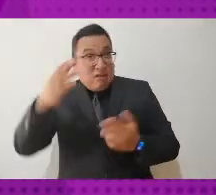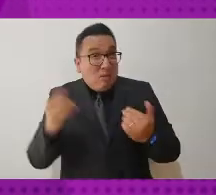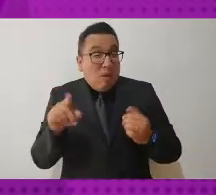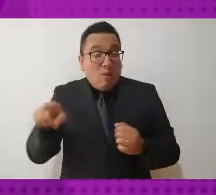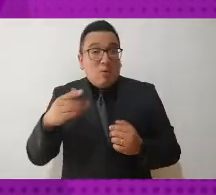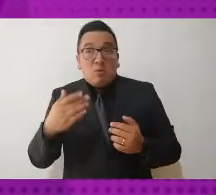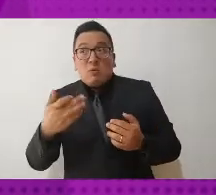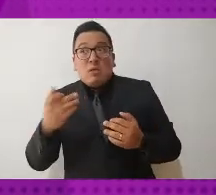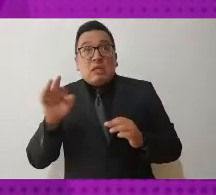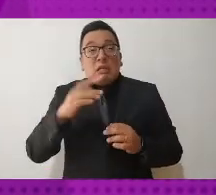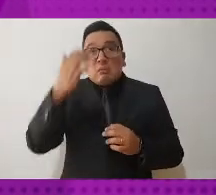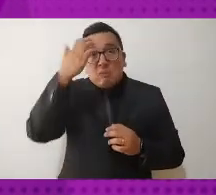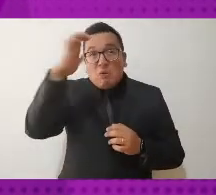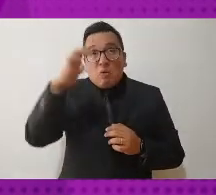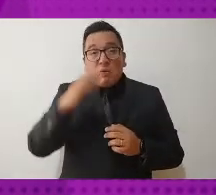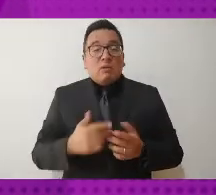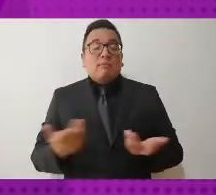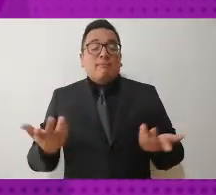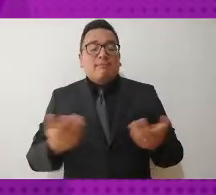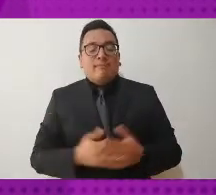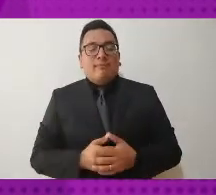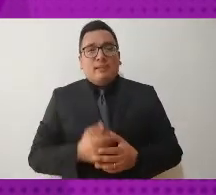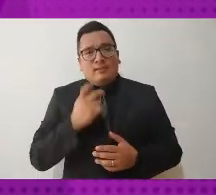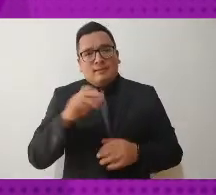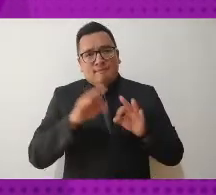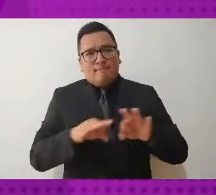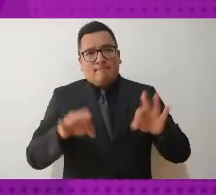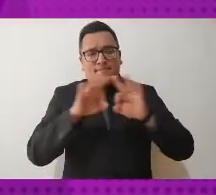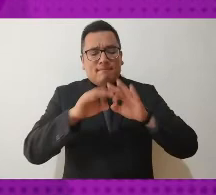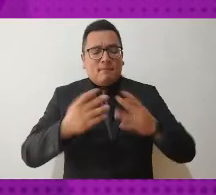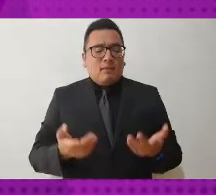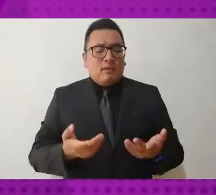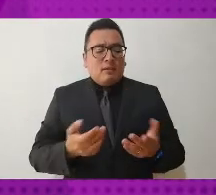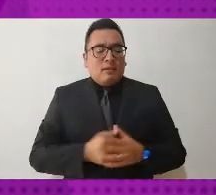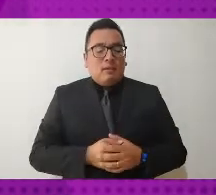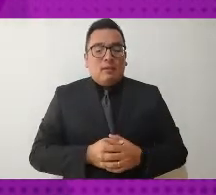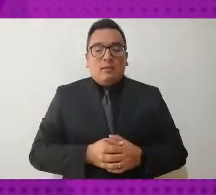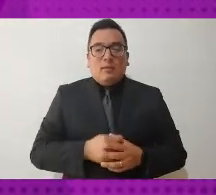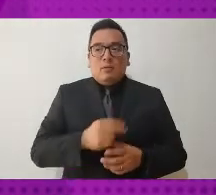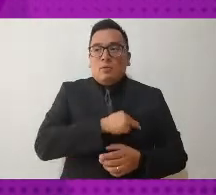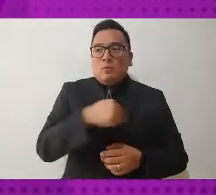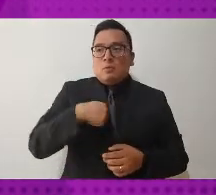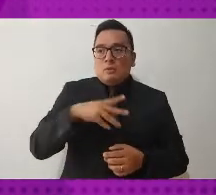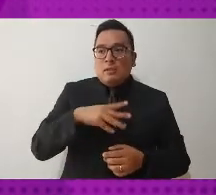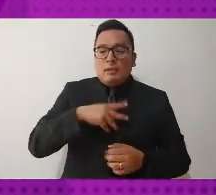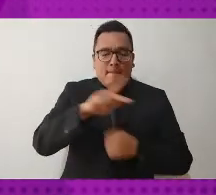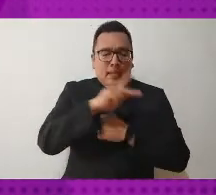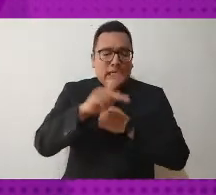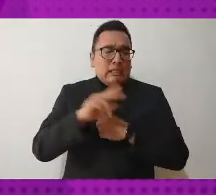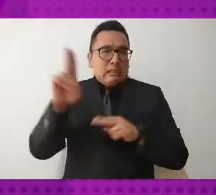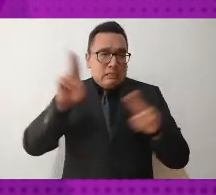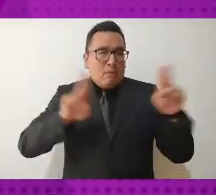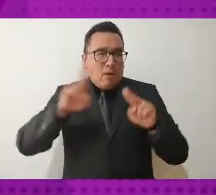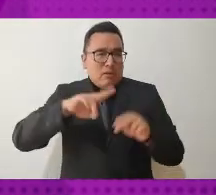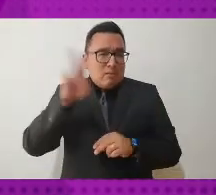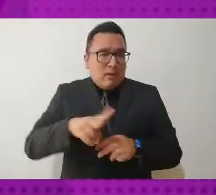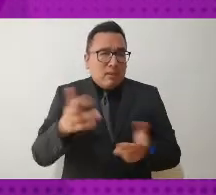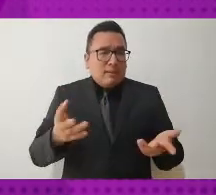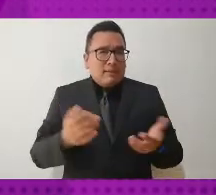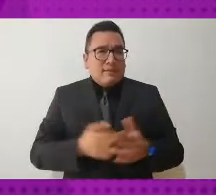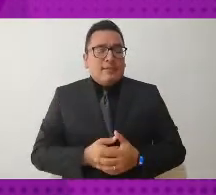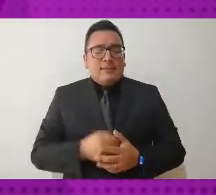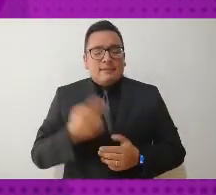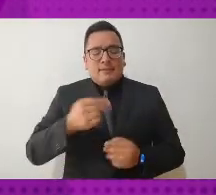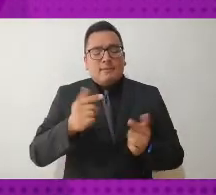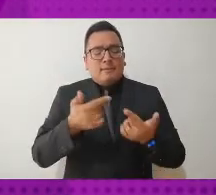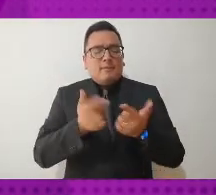qué es lo que están trabajando ni más entonces es muy importante que para que tengamos un país democrático pues